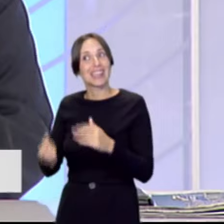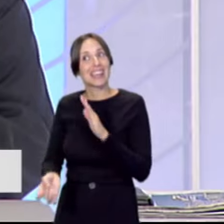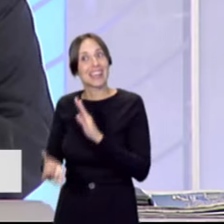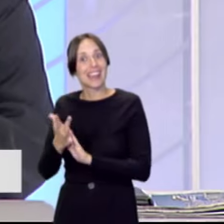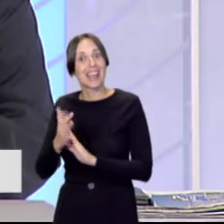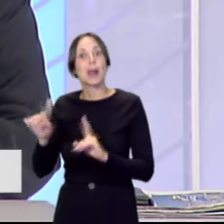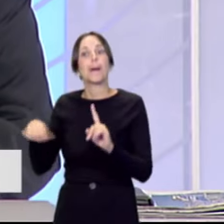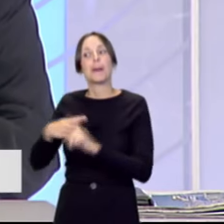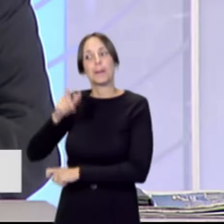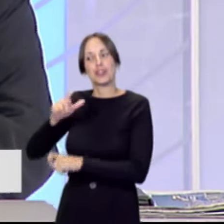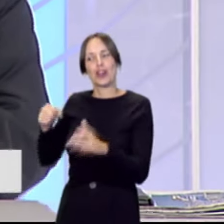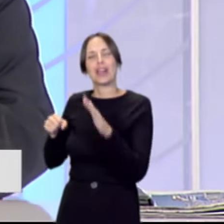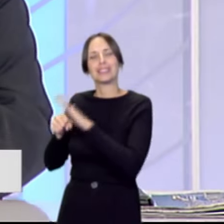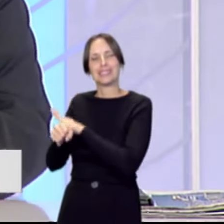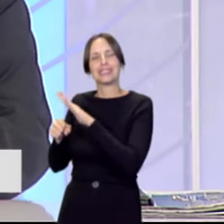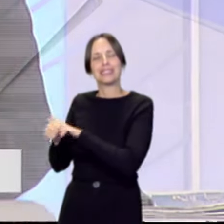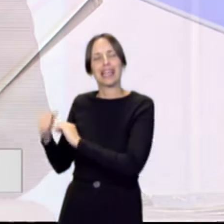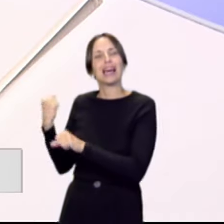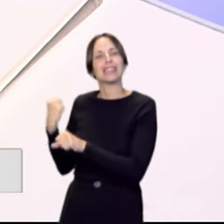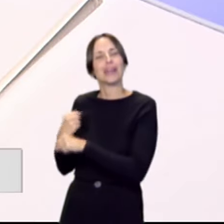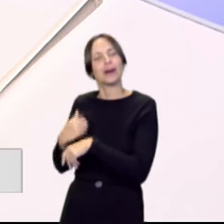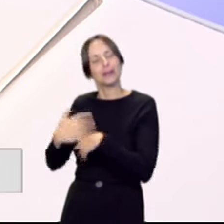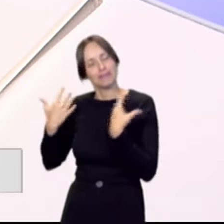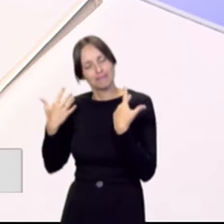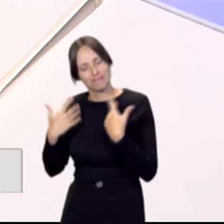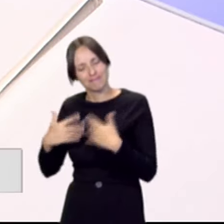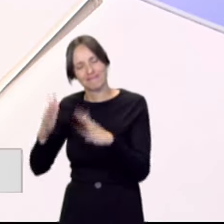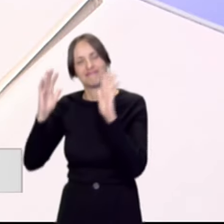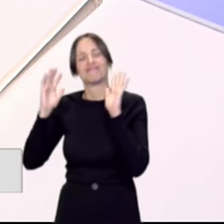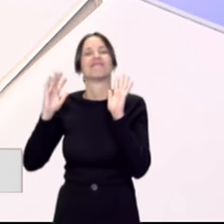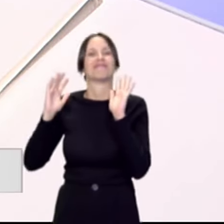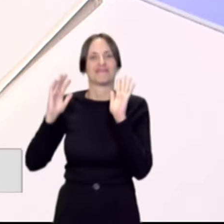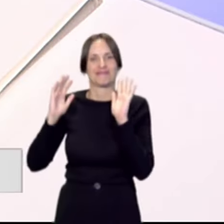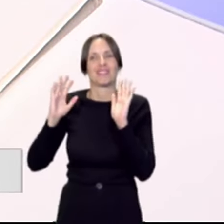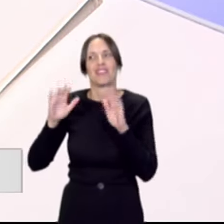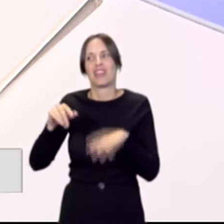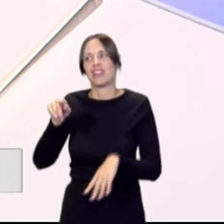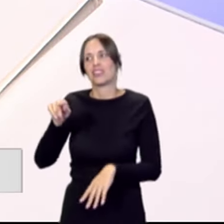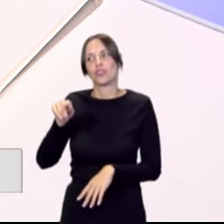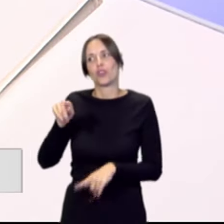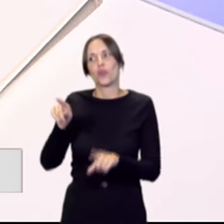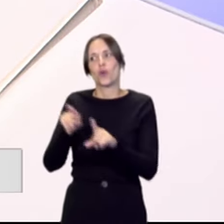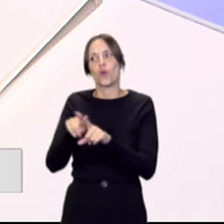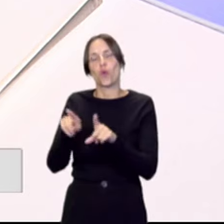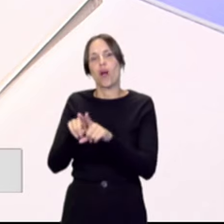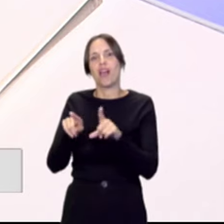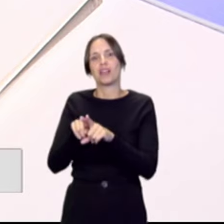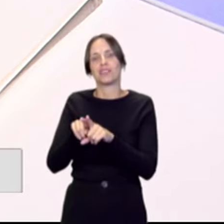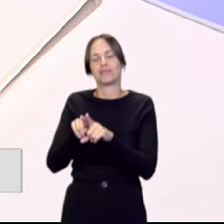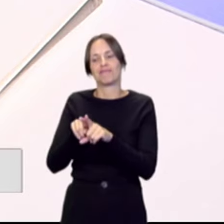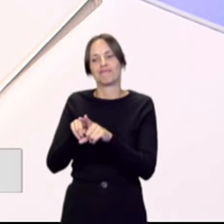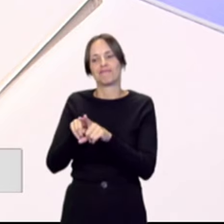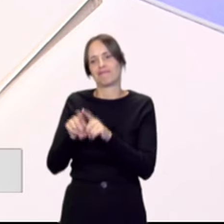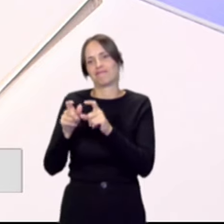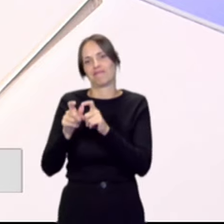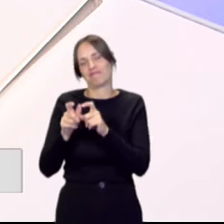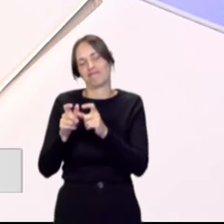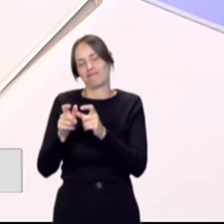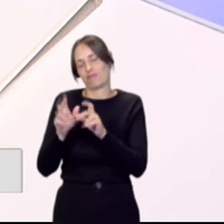de personal, etcétera, etcétera, pues supondría probablemente un crecimiento extraordinario. Voy a dar un dato